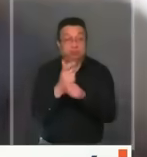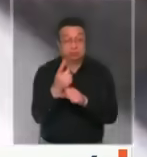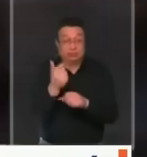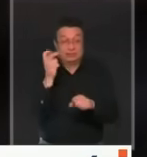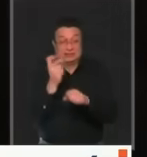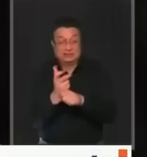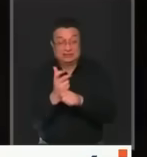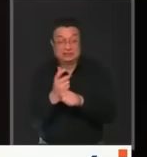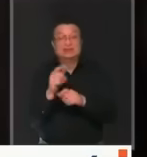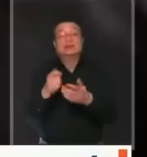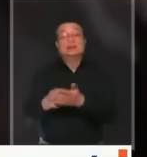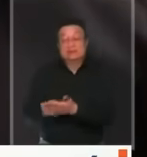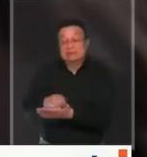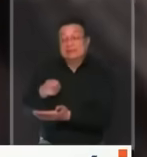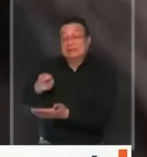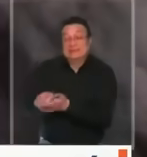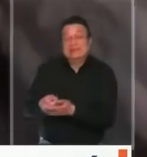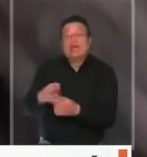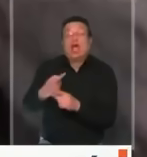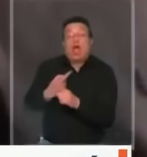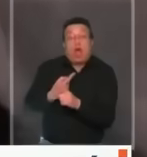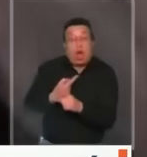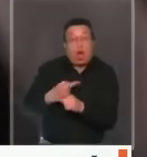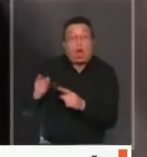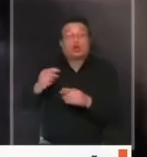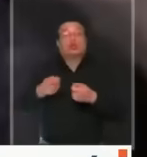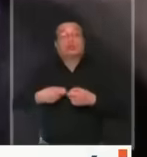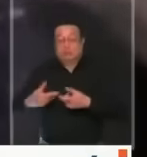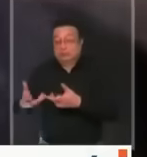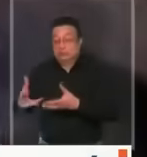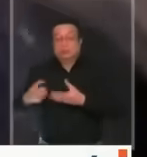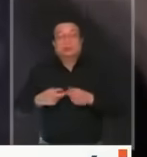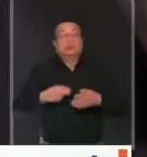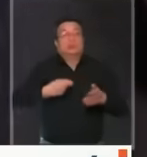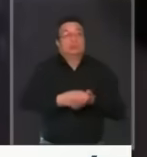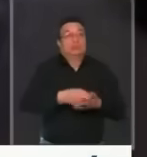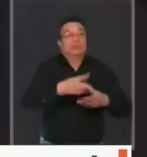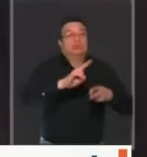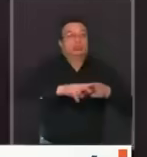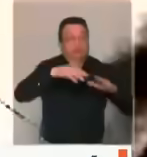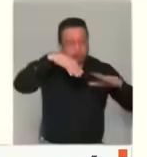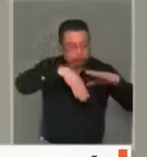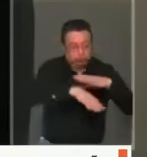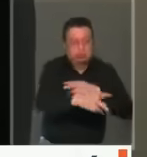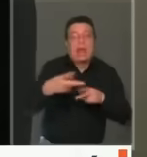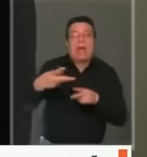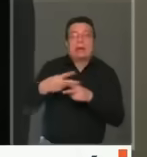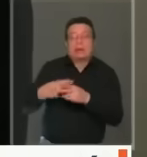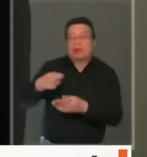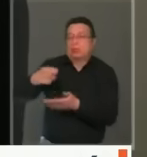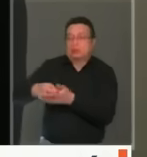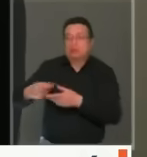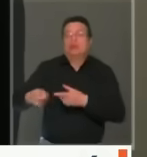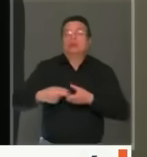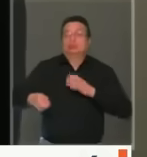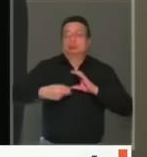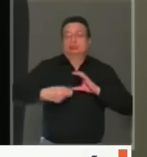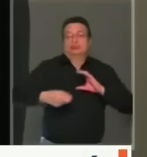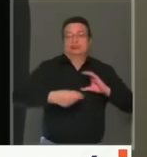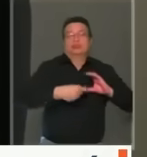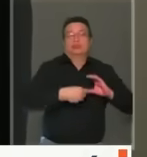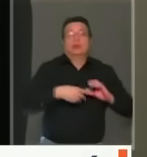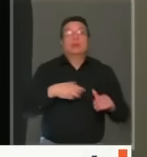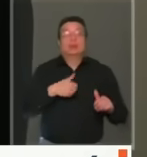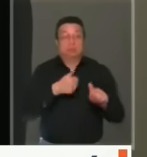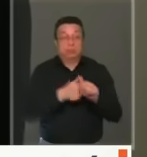lo invierten en otro delito, en este caso en los túneles que construyeron, en los arriendos que tuvieron que pagar. Pero sí, lo que nos llama la atención es la asesoría legal